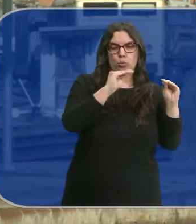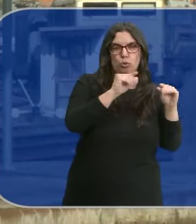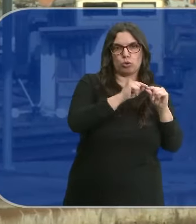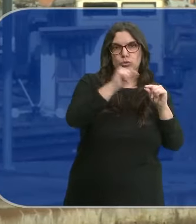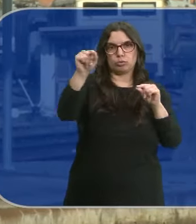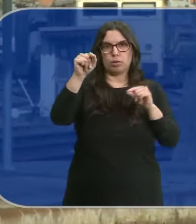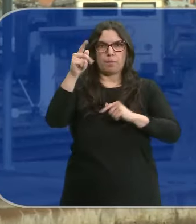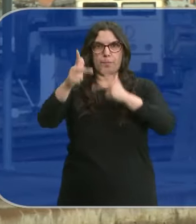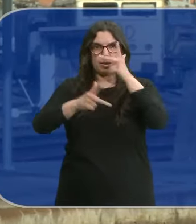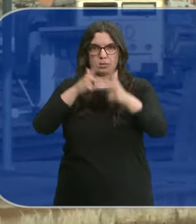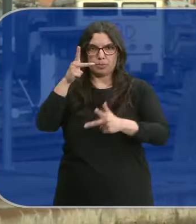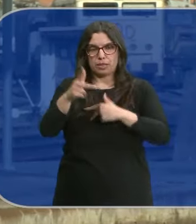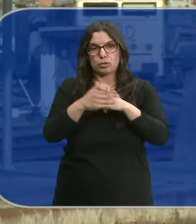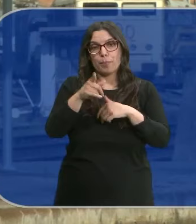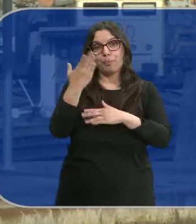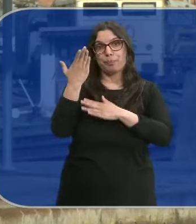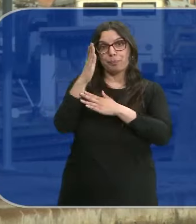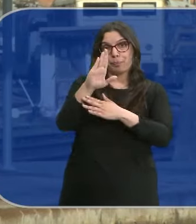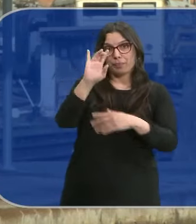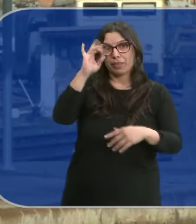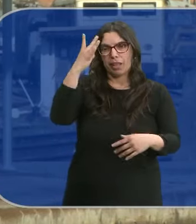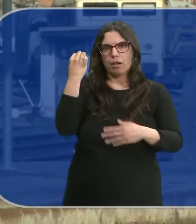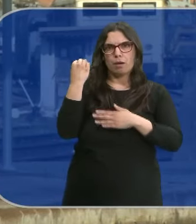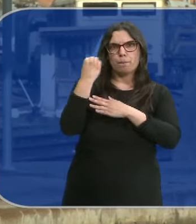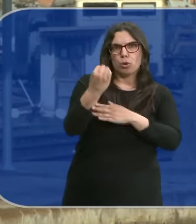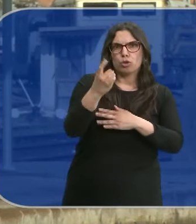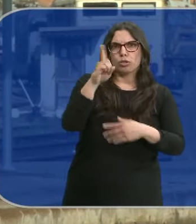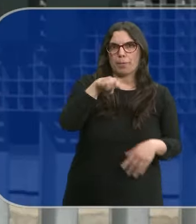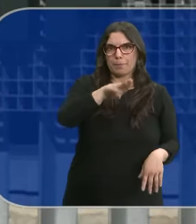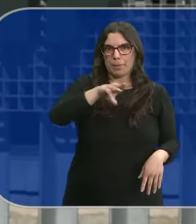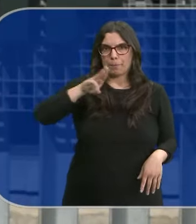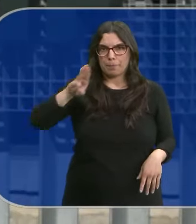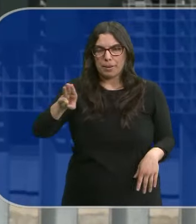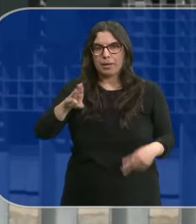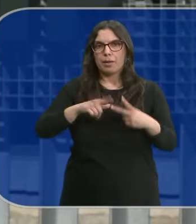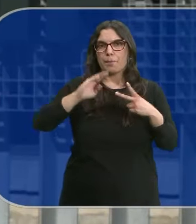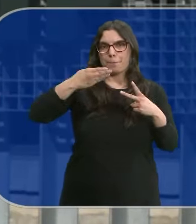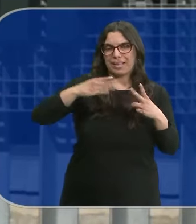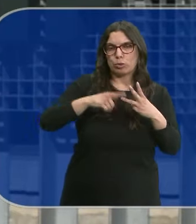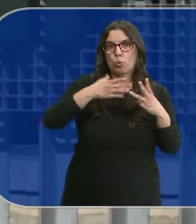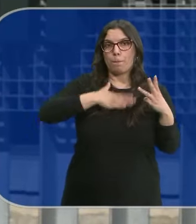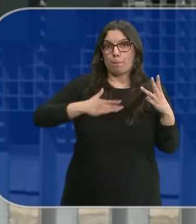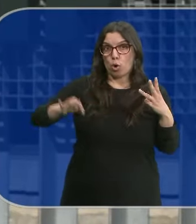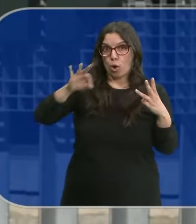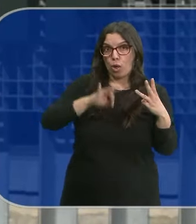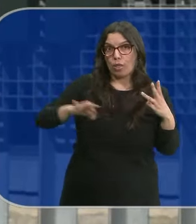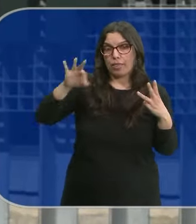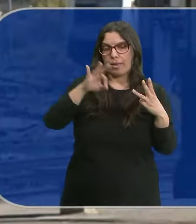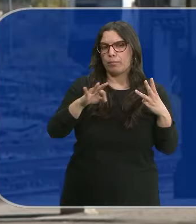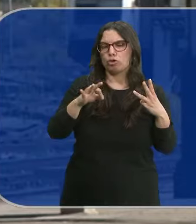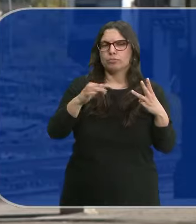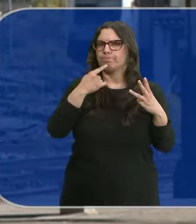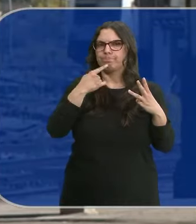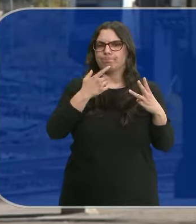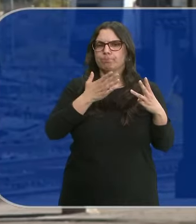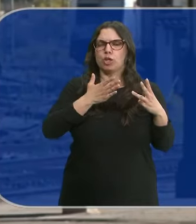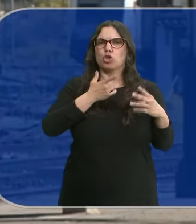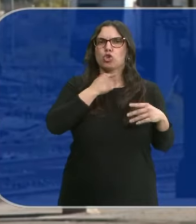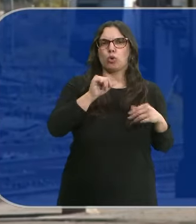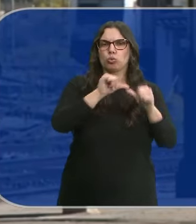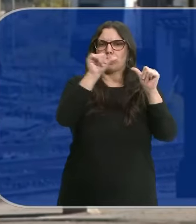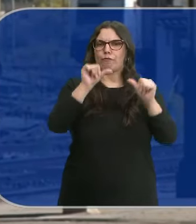con el País Vasco. Esta proposición, que obtuvo el respaldo del Partido Popular, Bildu y Podemos, se opone a la construcción de un